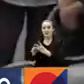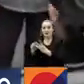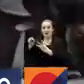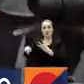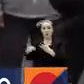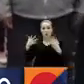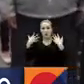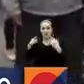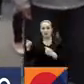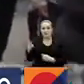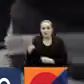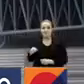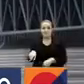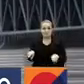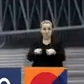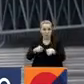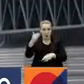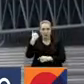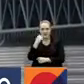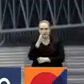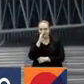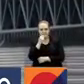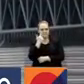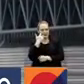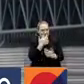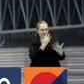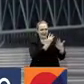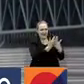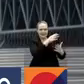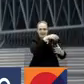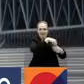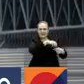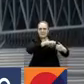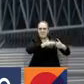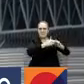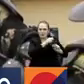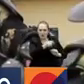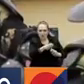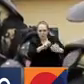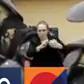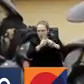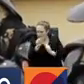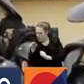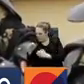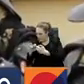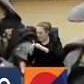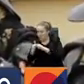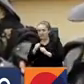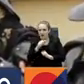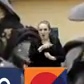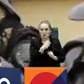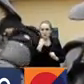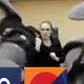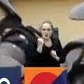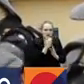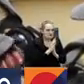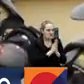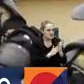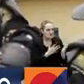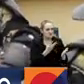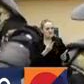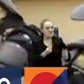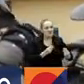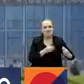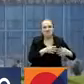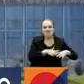Reafirma lo sospechado meses atrás, y es que lo que ocurre al interior de estos planteles es una tirante puja por el comando de